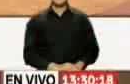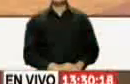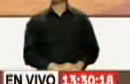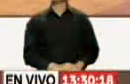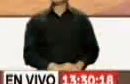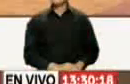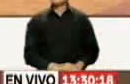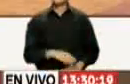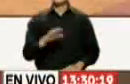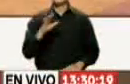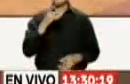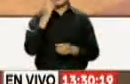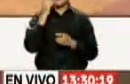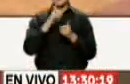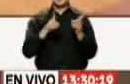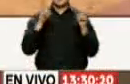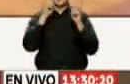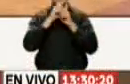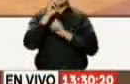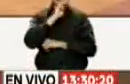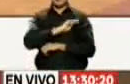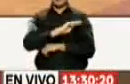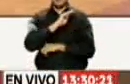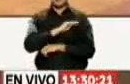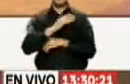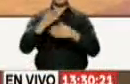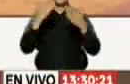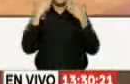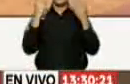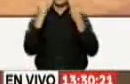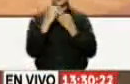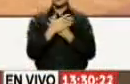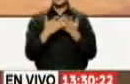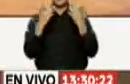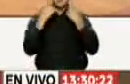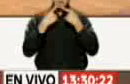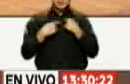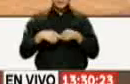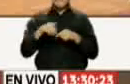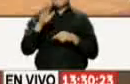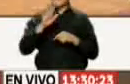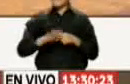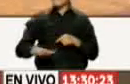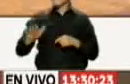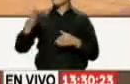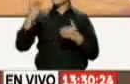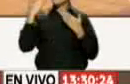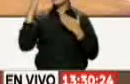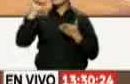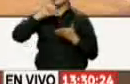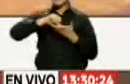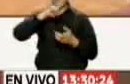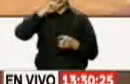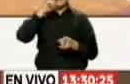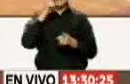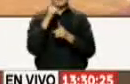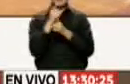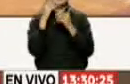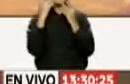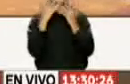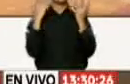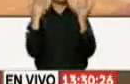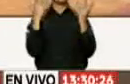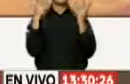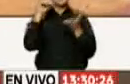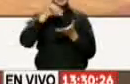Y justamente los datos proporcionados por el municipio de Guayaquil reflejan que Guayaquil, esta ciudad, la urbe porteña, es